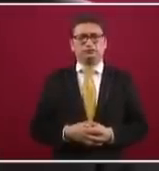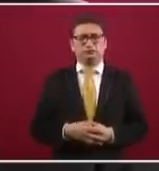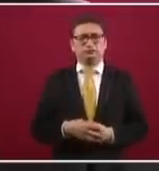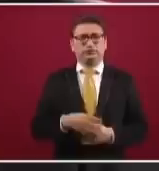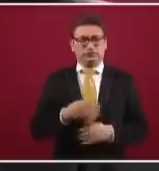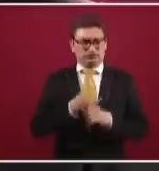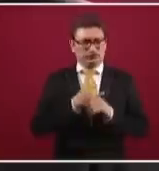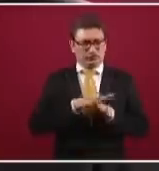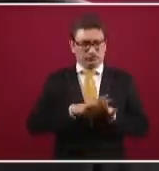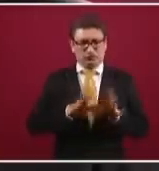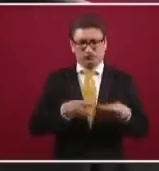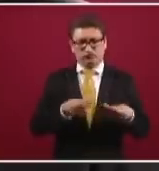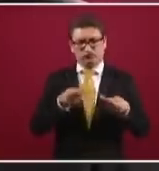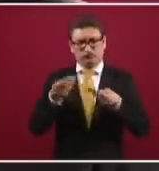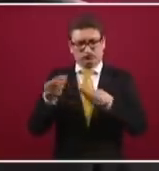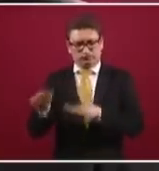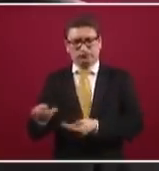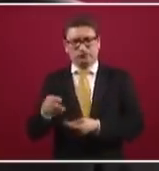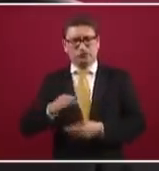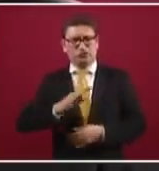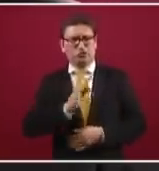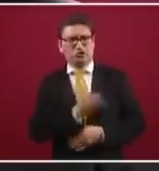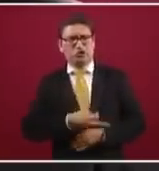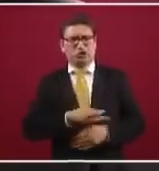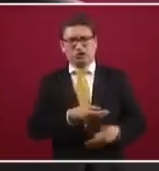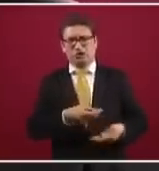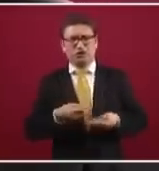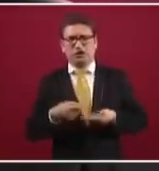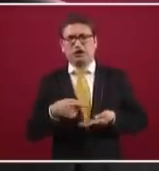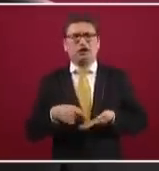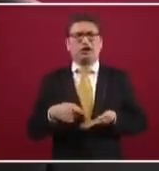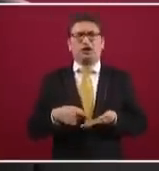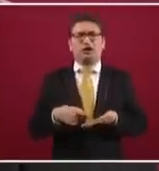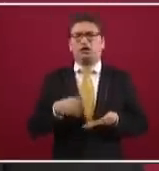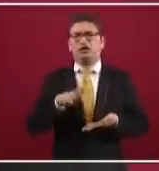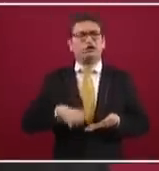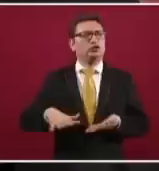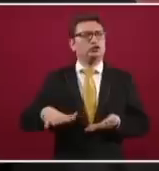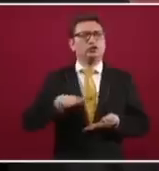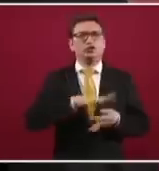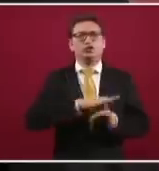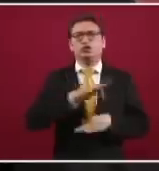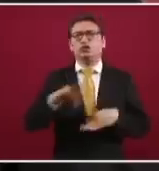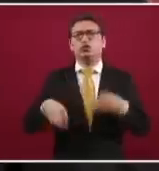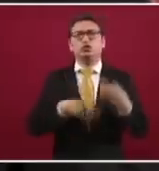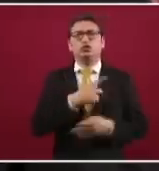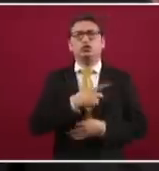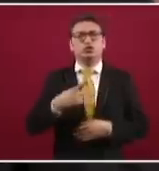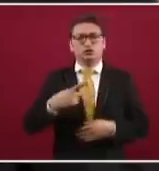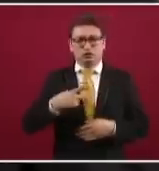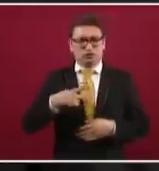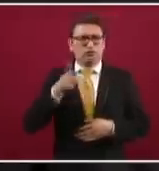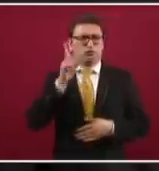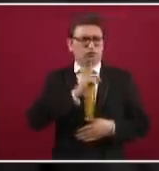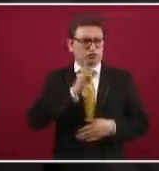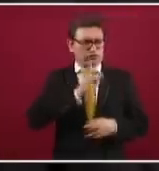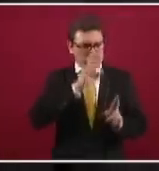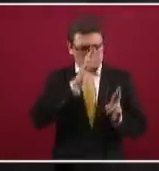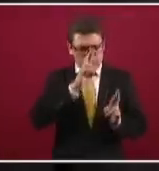recibir información sobre cómo todos debemos de respetar a las